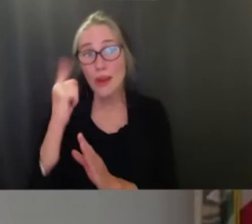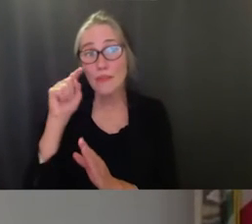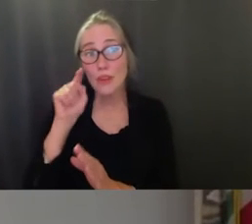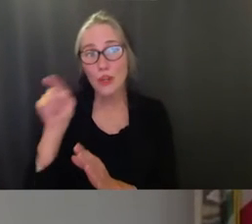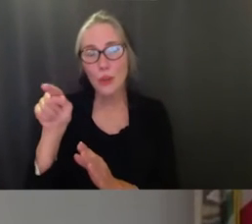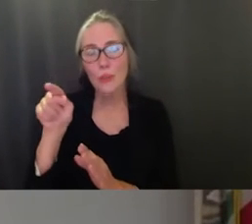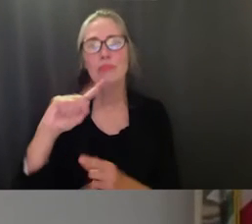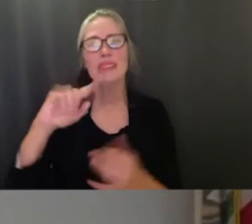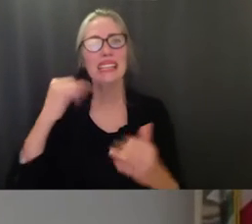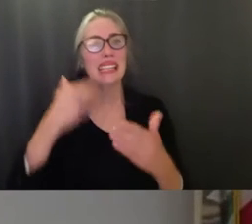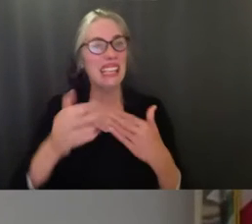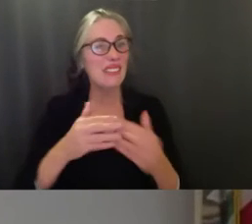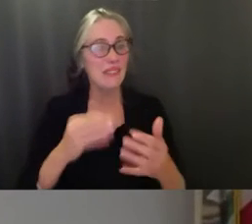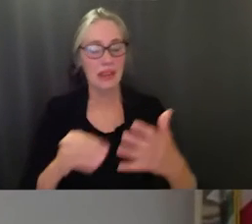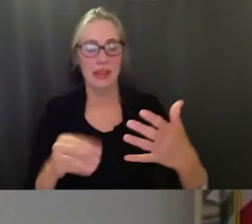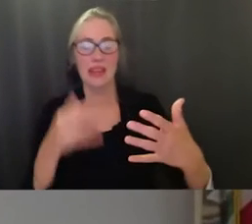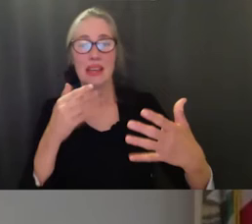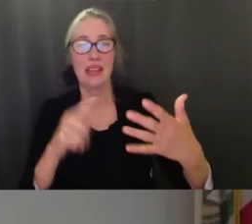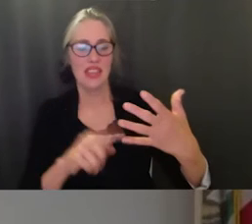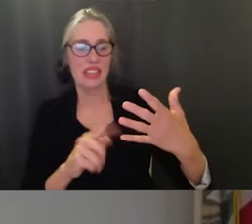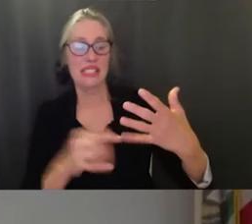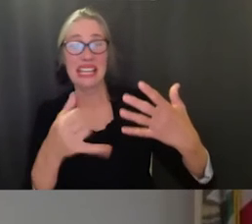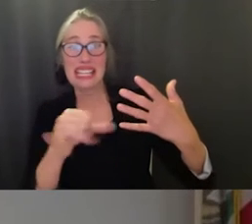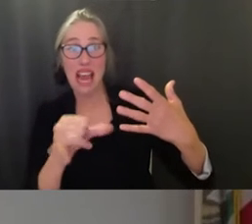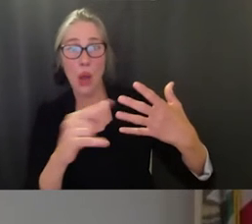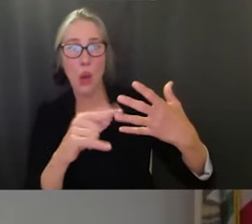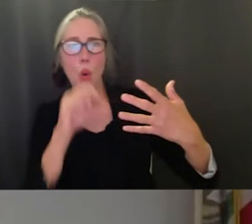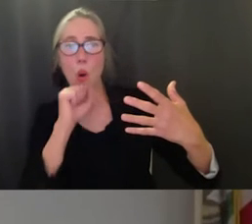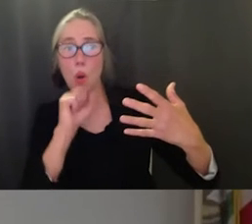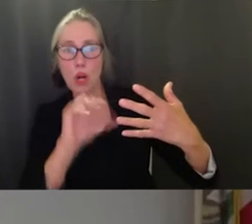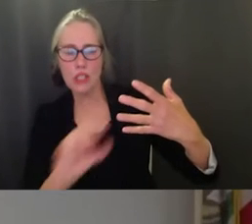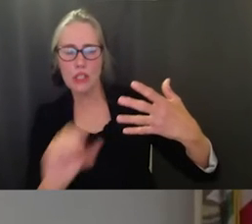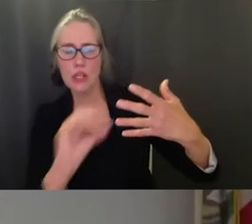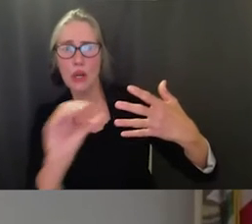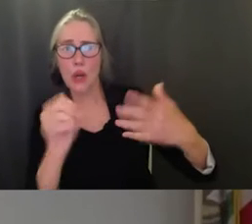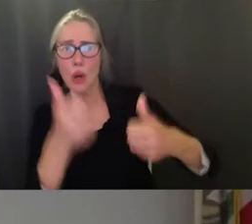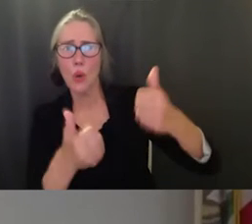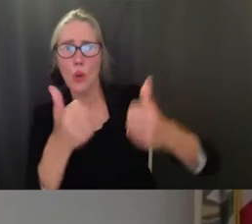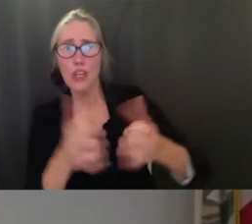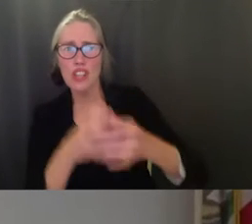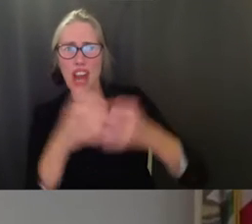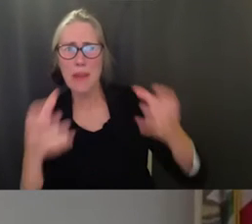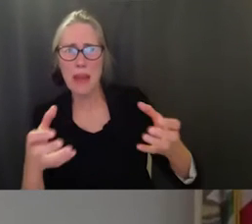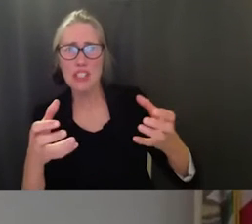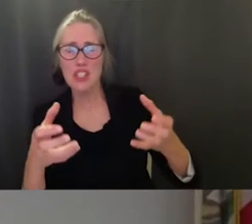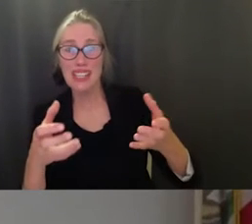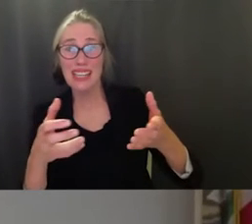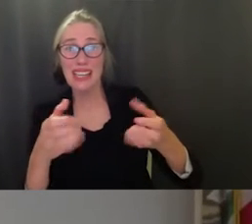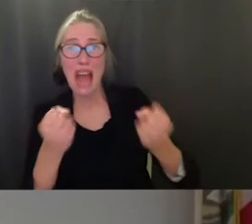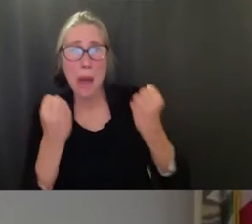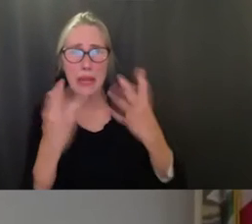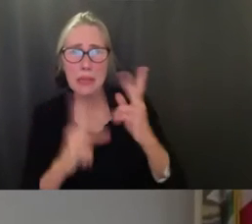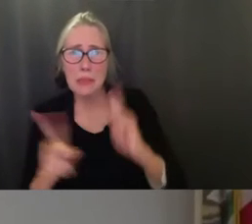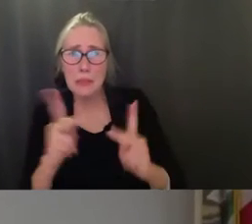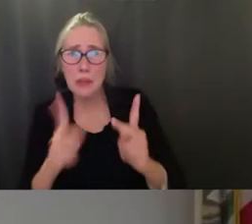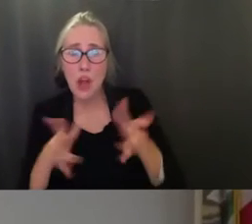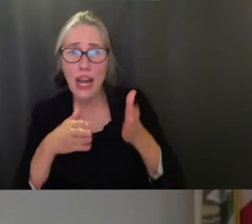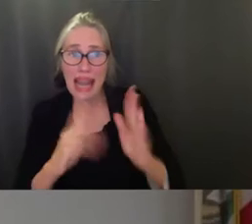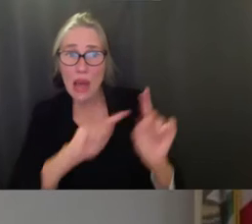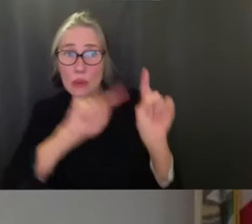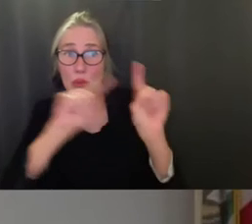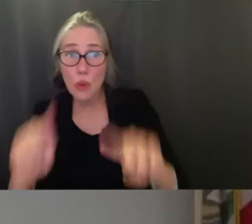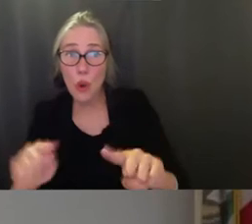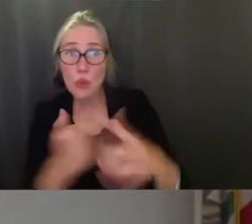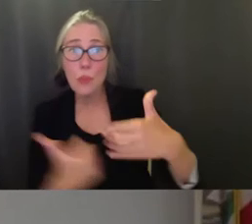para usted. Ya sea que estamos en anaranjado o en amarillo, ¿qué porcentaje de capacidad se permite en las ceremonias de graduación